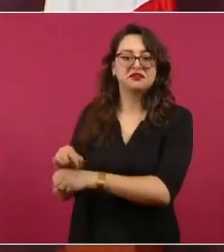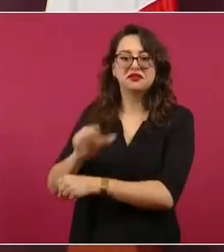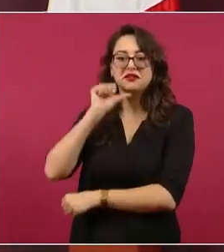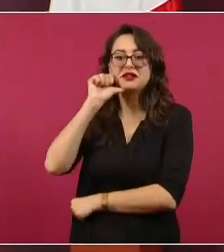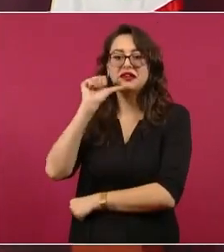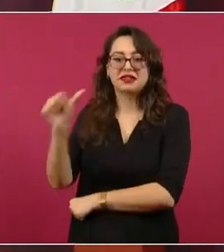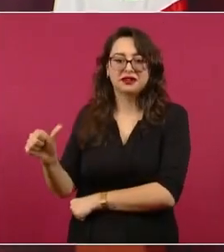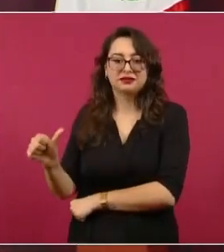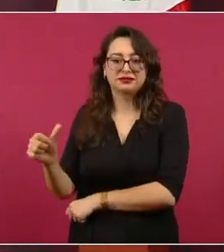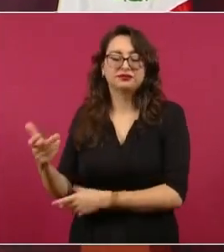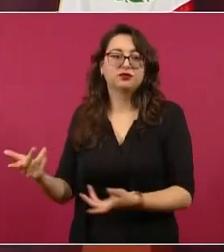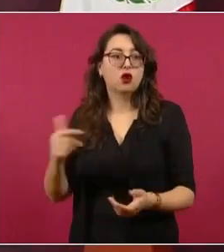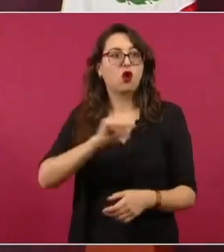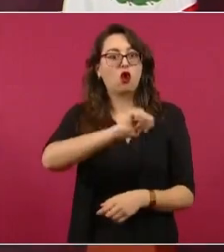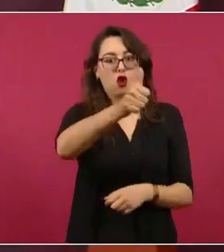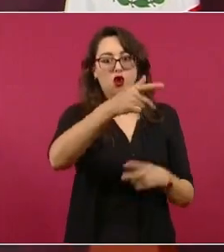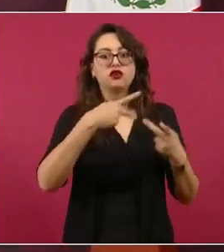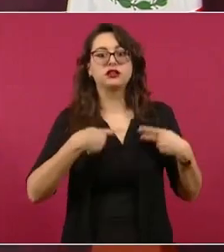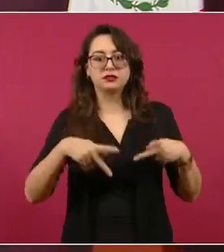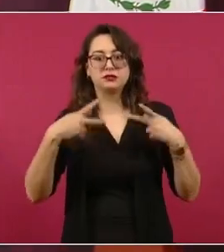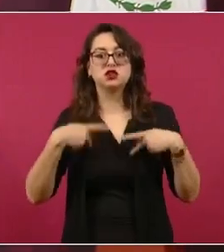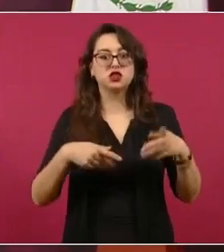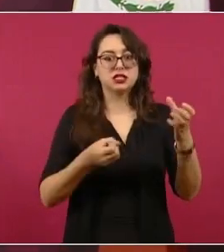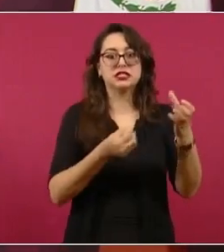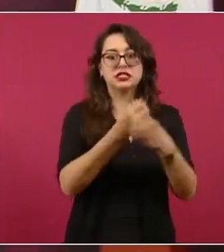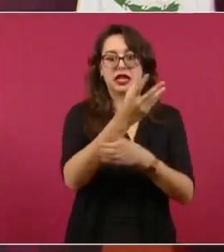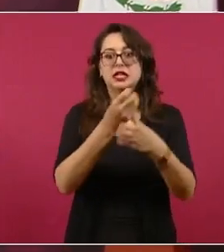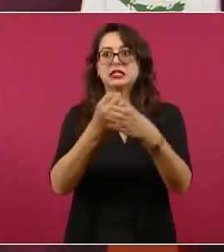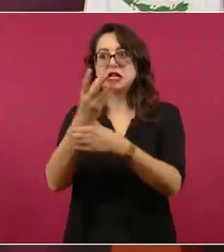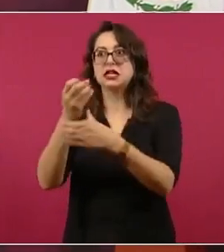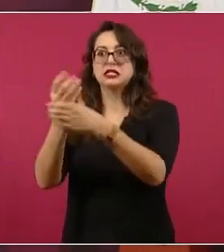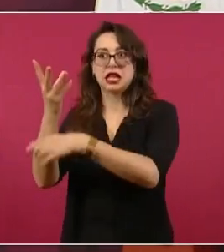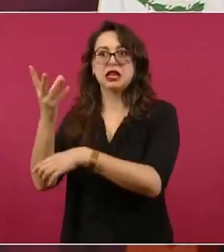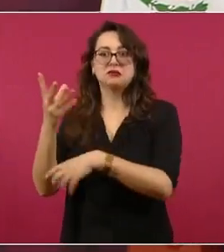que salieron y fueron a la cárcel,